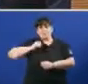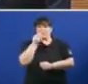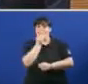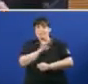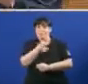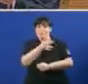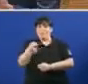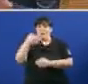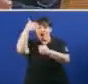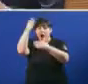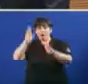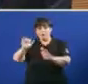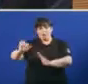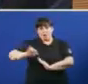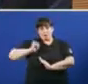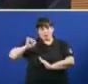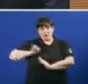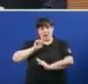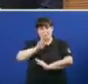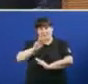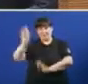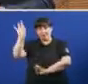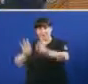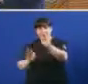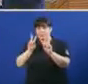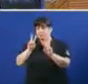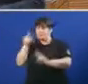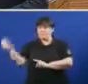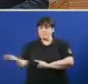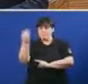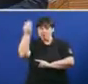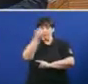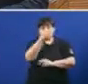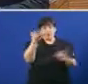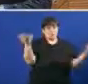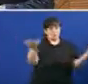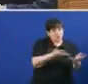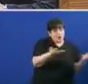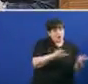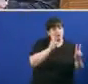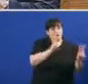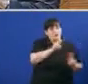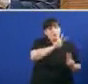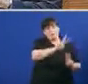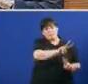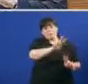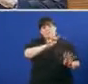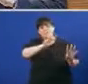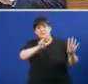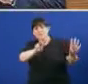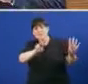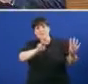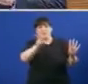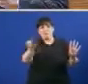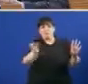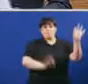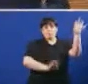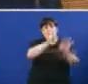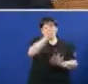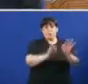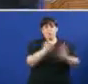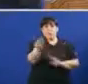asistencia hospitalaria para o 33%, as urxencias para o 27%, señoría, de que Galicia me está